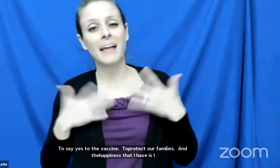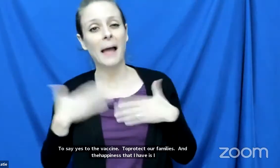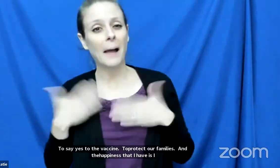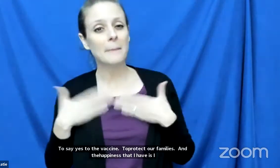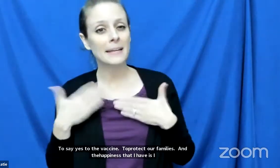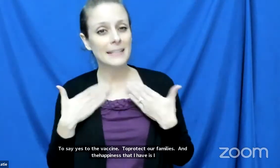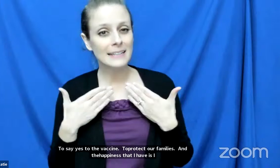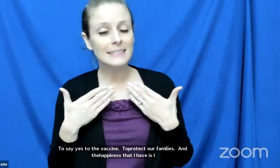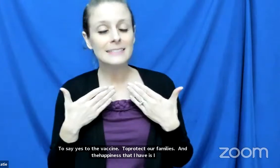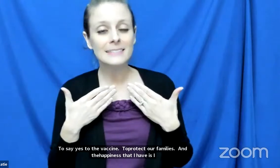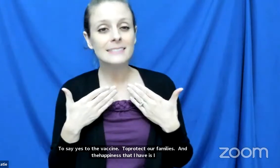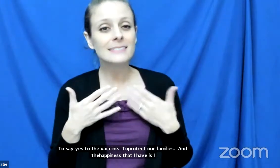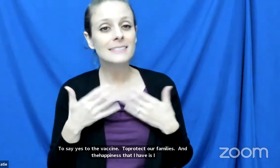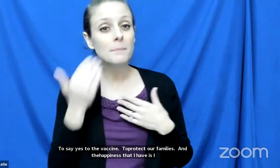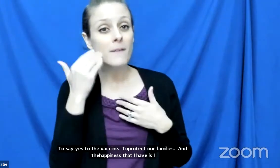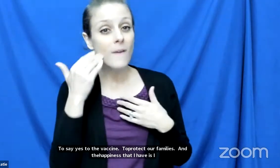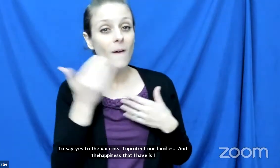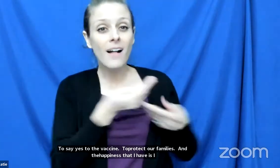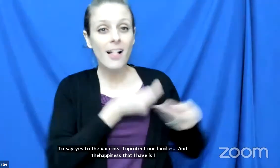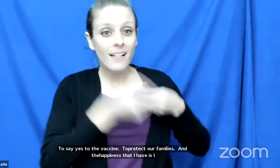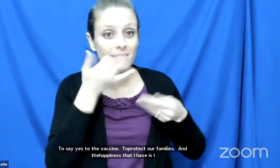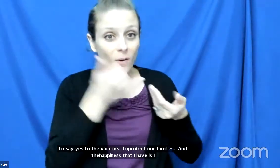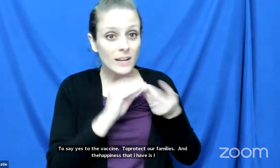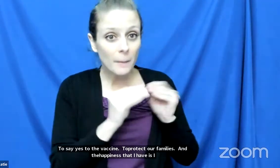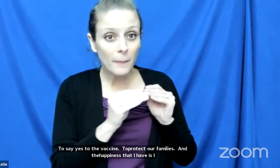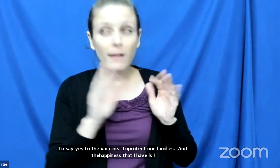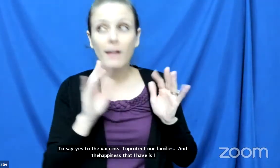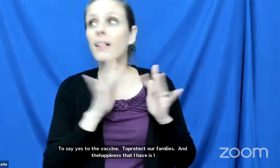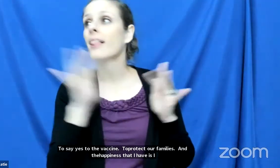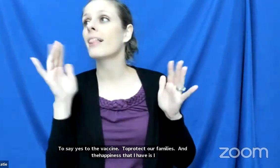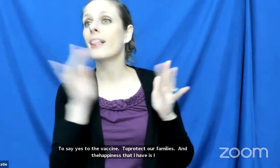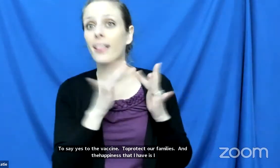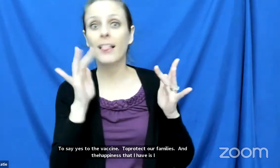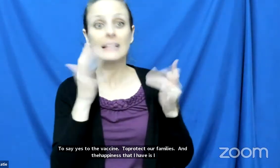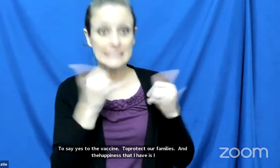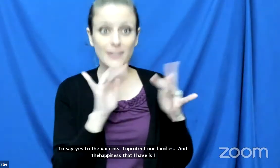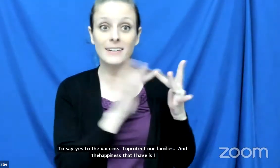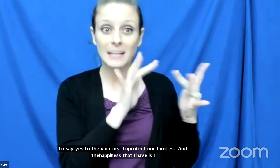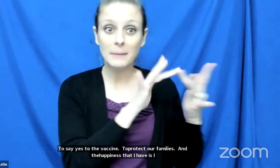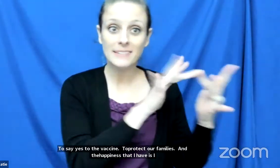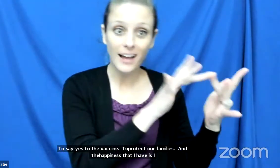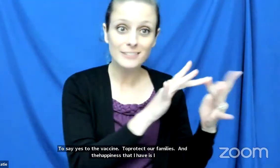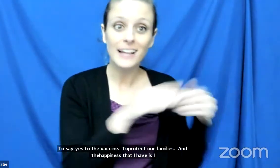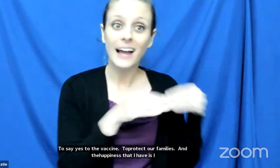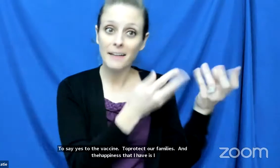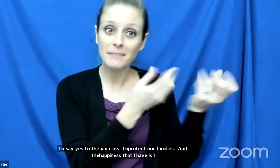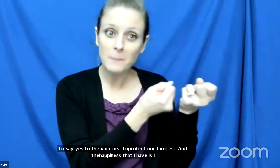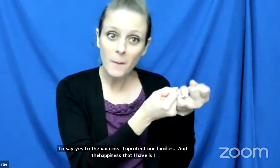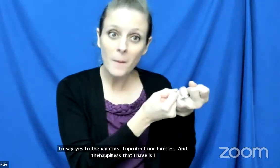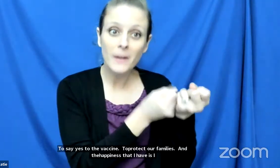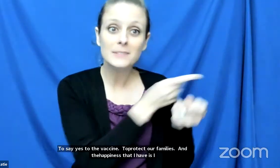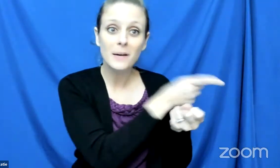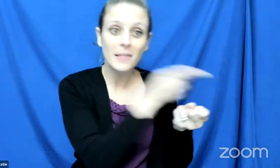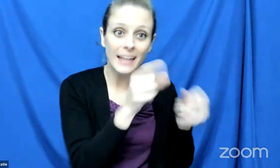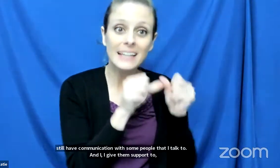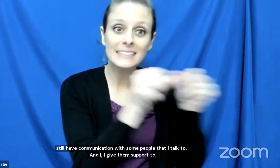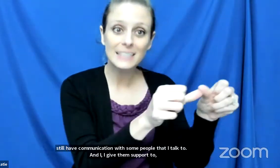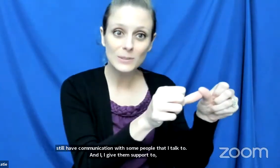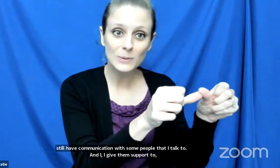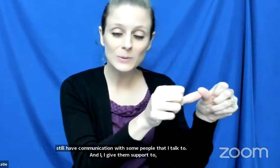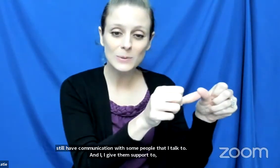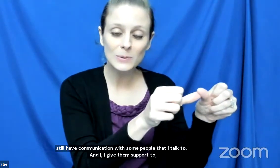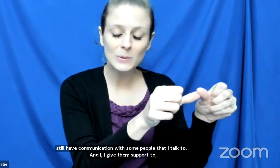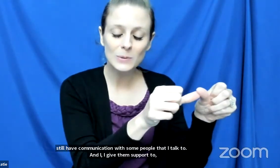dándoles ánimo a que sigan, ya tuvieron sus vacunas, ya solo estaban esperando que la vacuna fuera para sus niños menores de